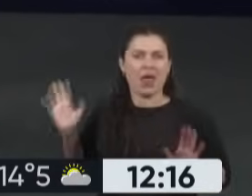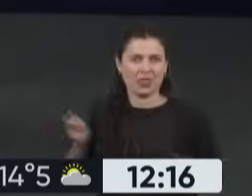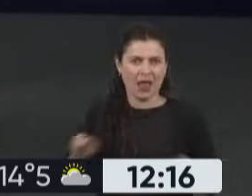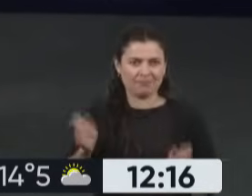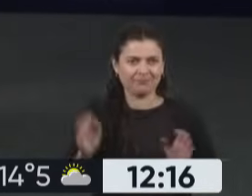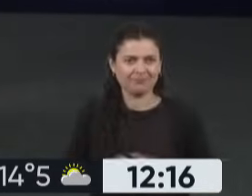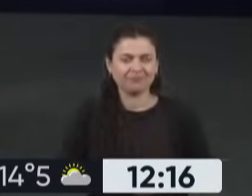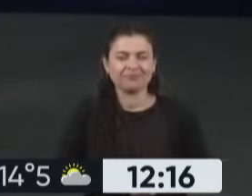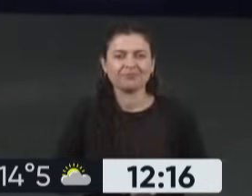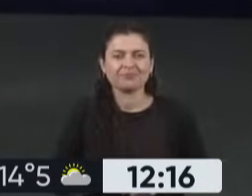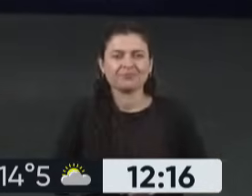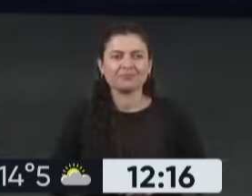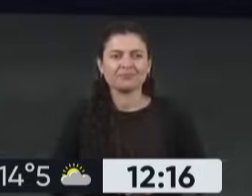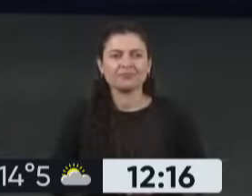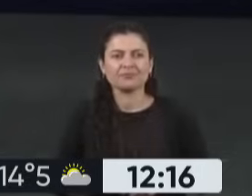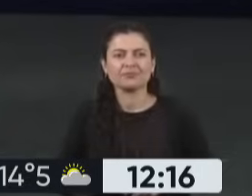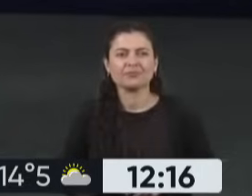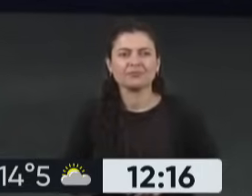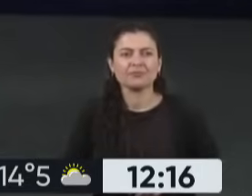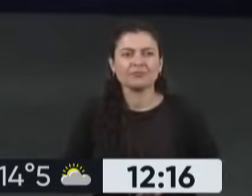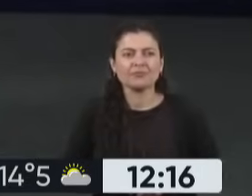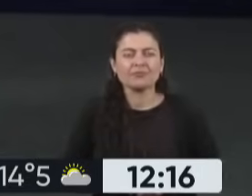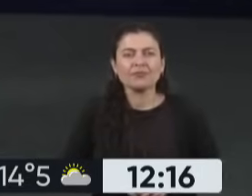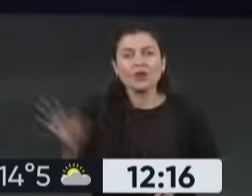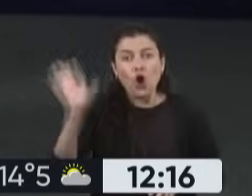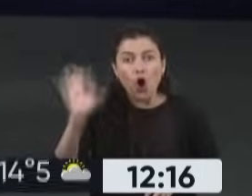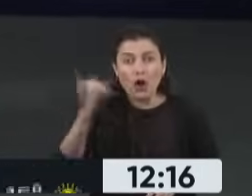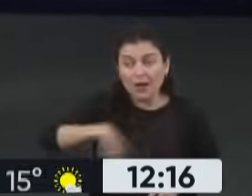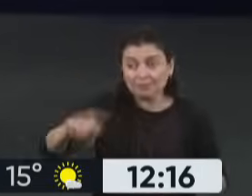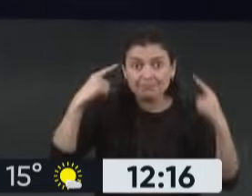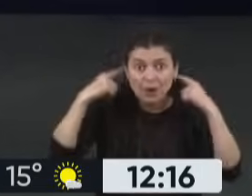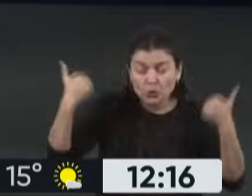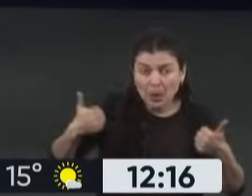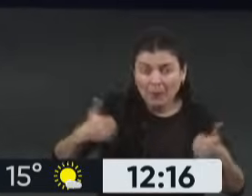Bueno, hola, ahí estamos. ¿Se escucha?